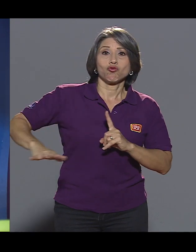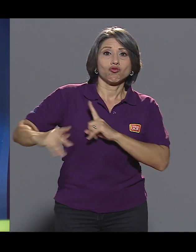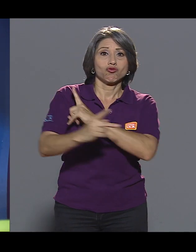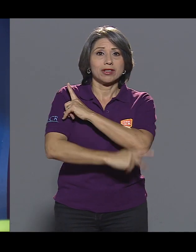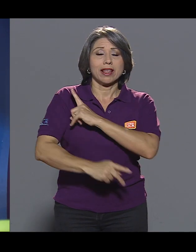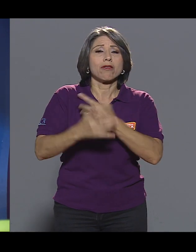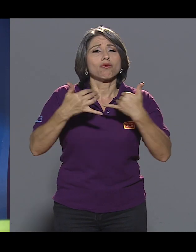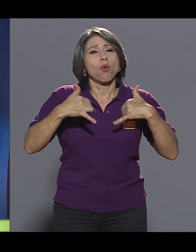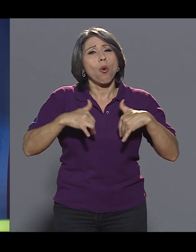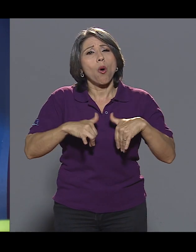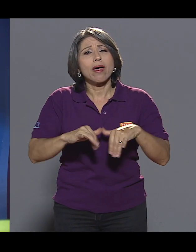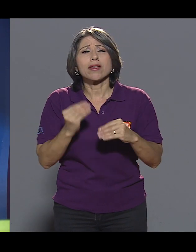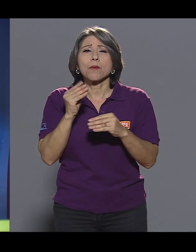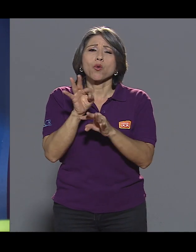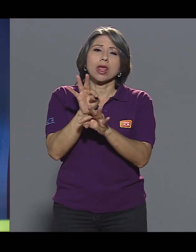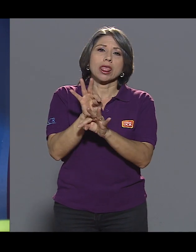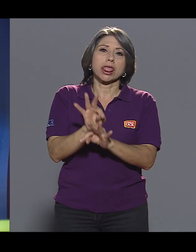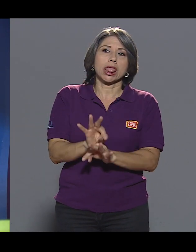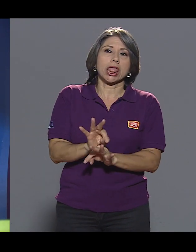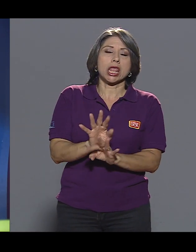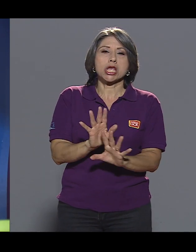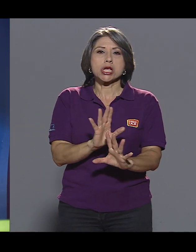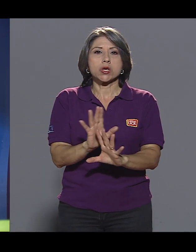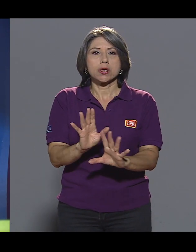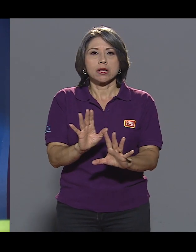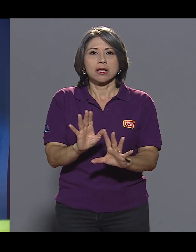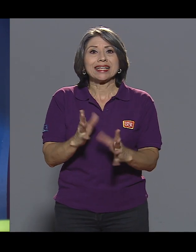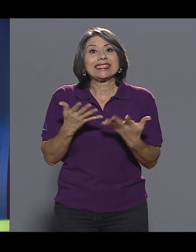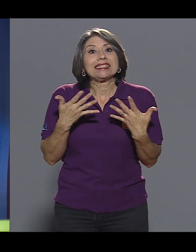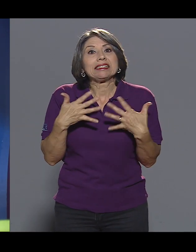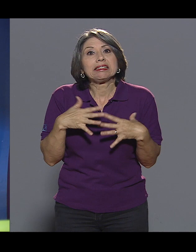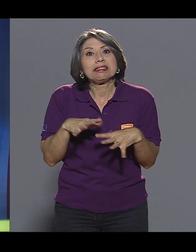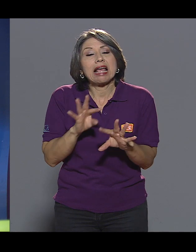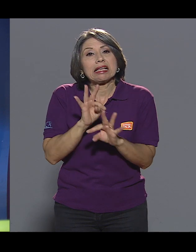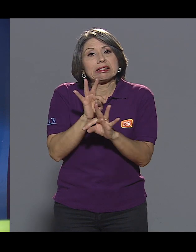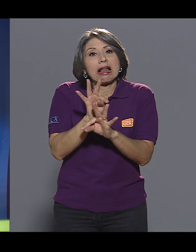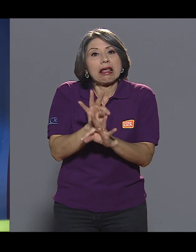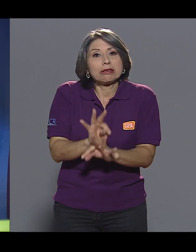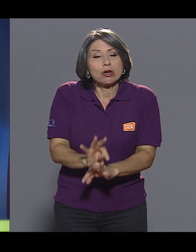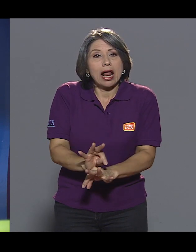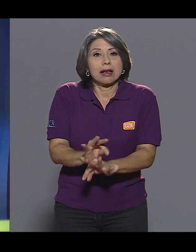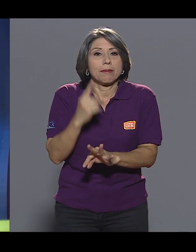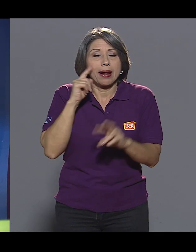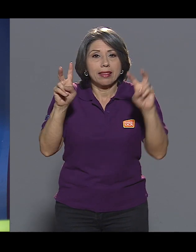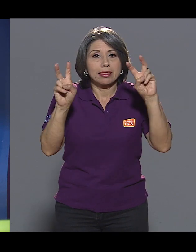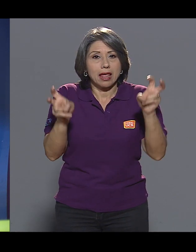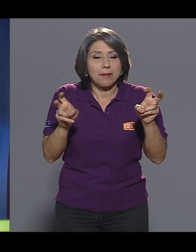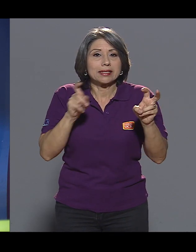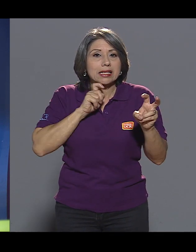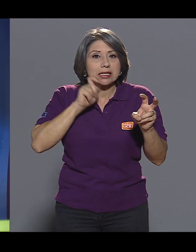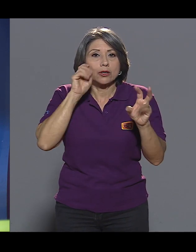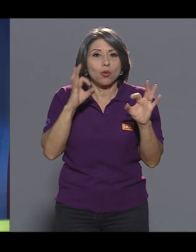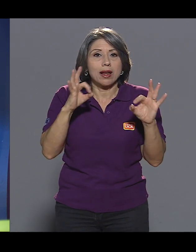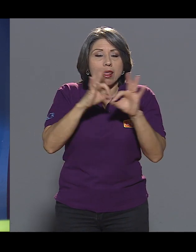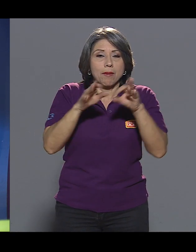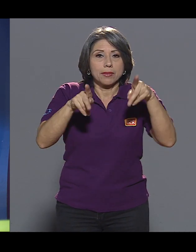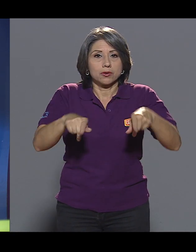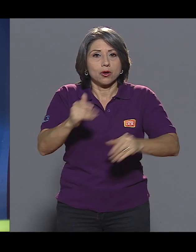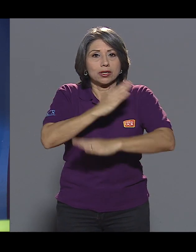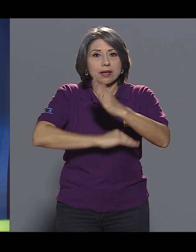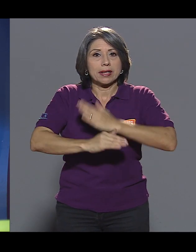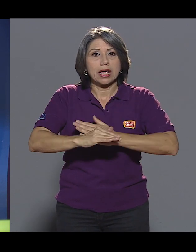donde todavía es muy conservadora. Si ya es en sí conservadora para los temas de sexualidad en la población con discapacidad,